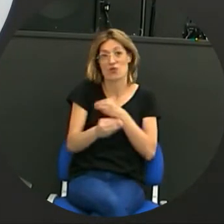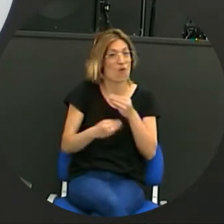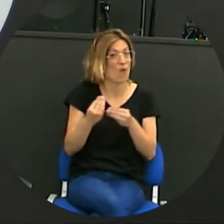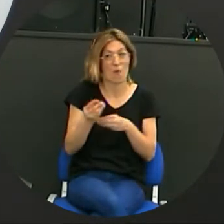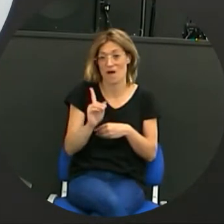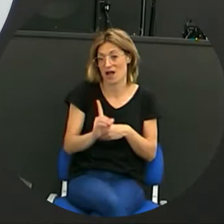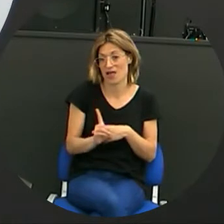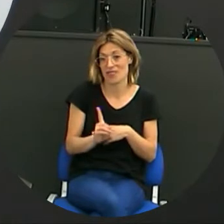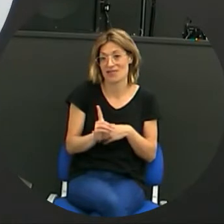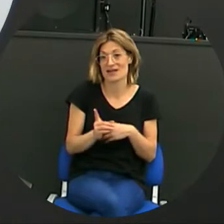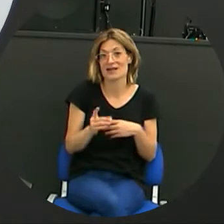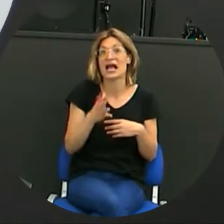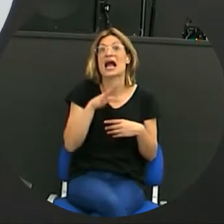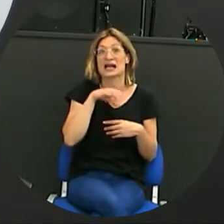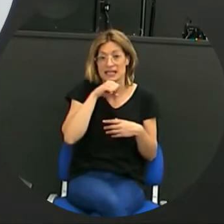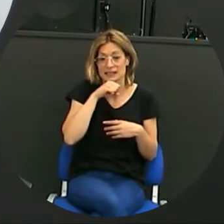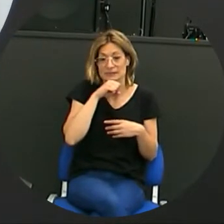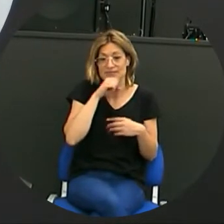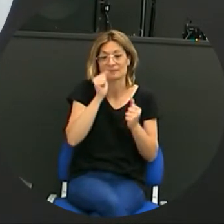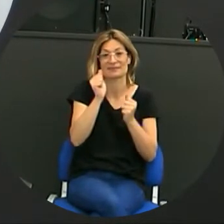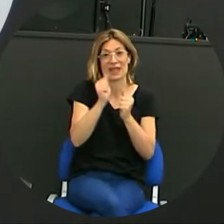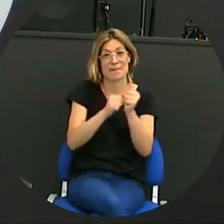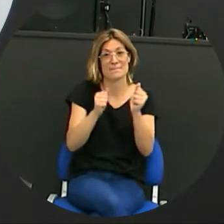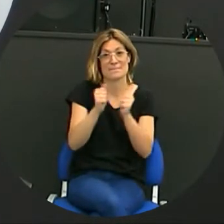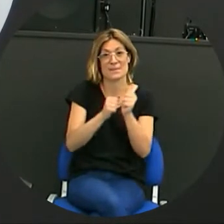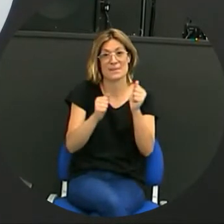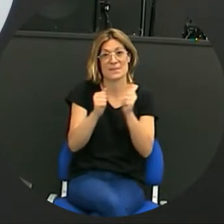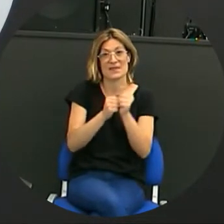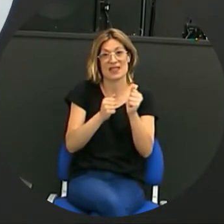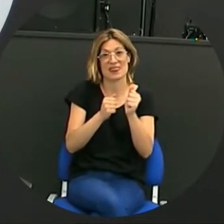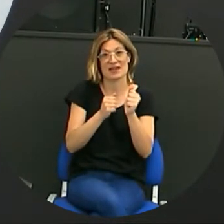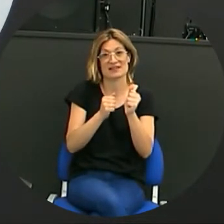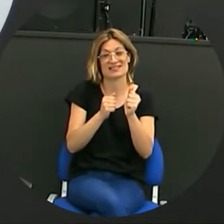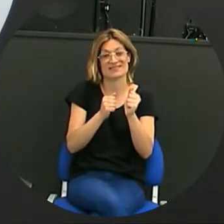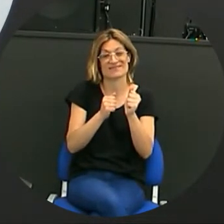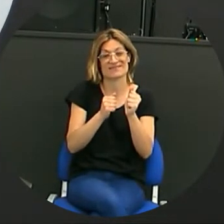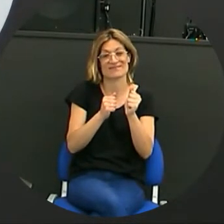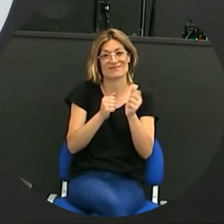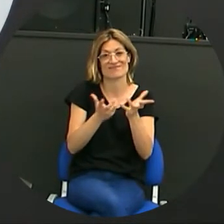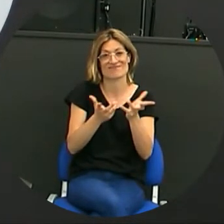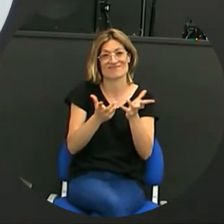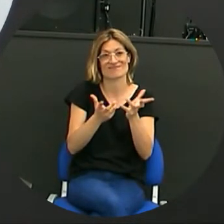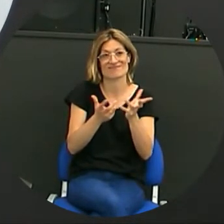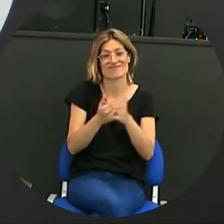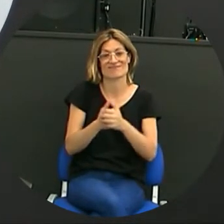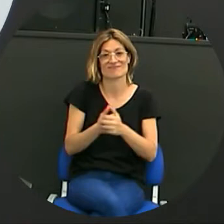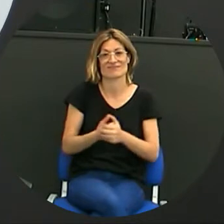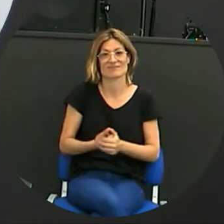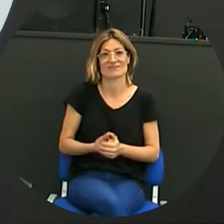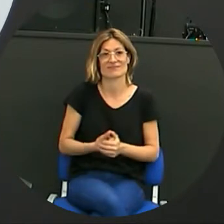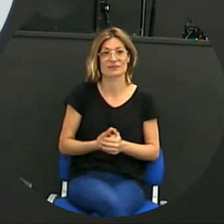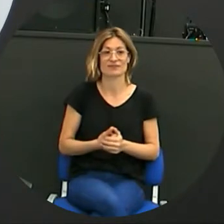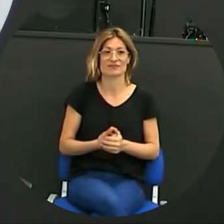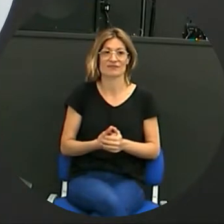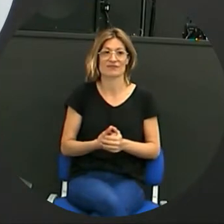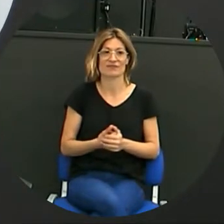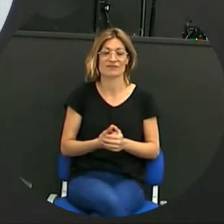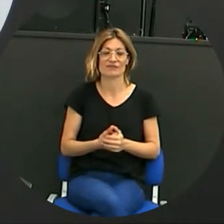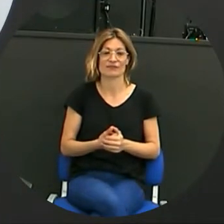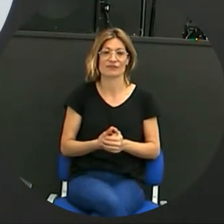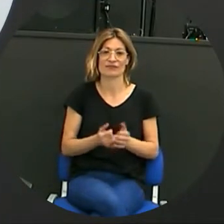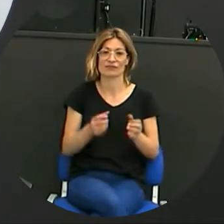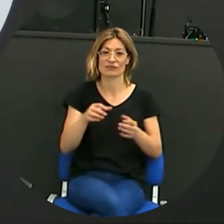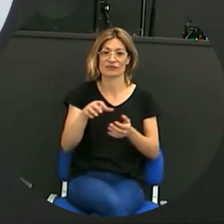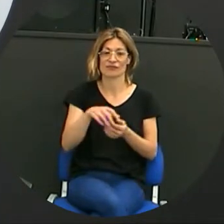dice que las piedras serían las que anunciarían esta buena noticia de salvación, que Jesús es